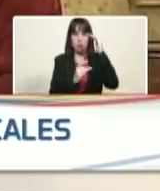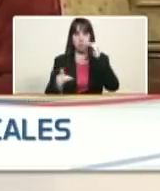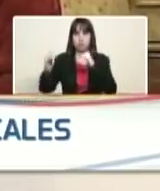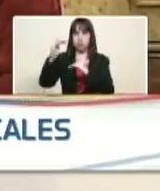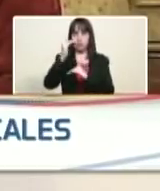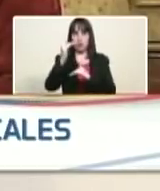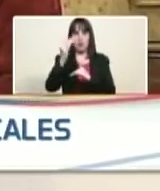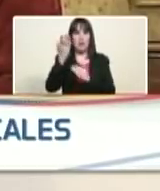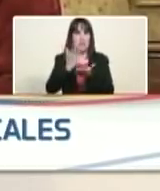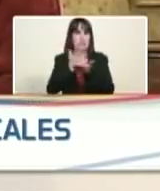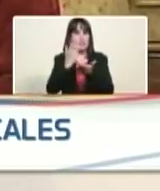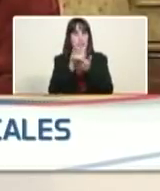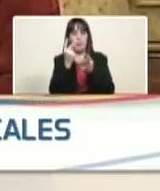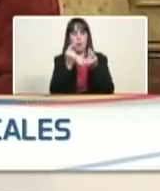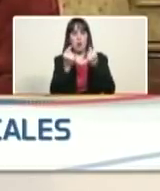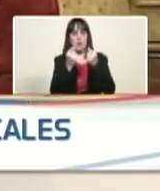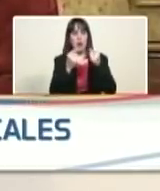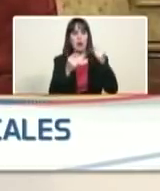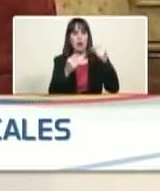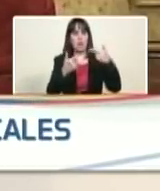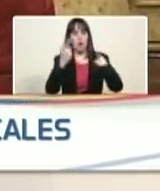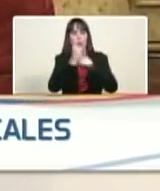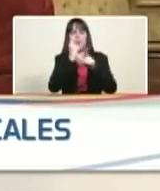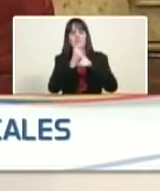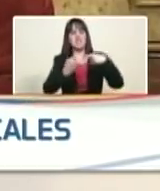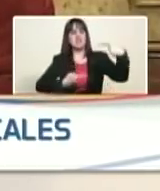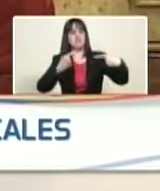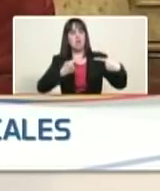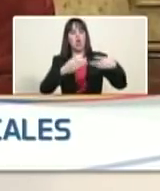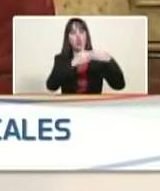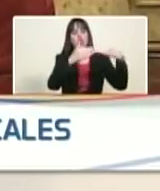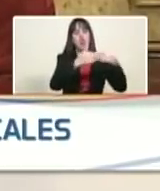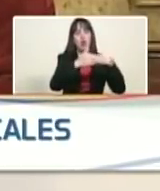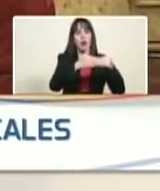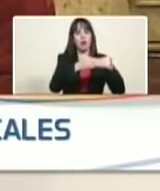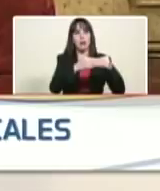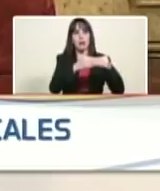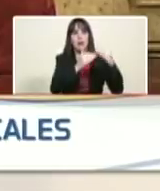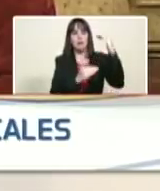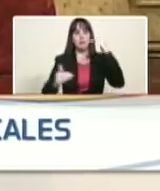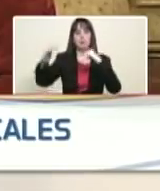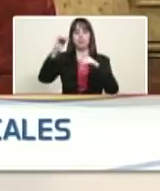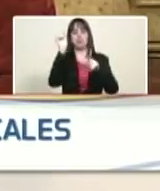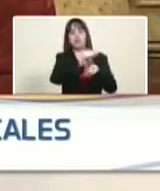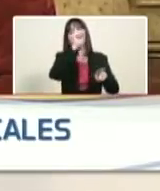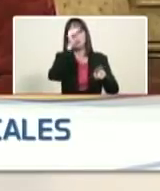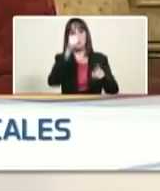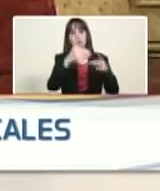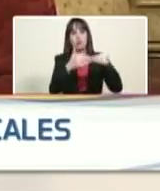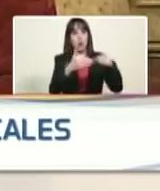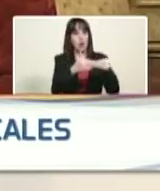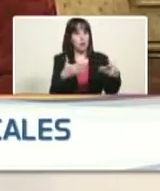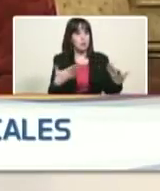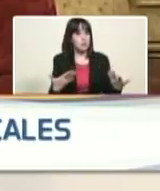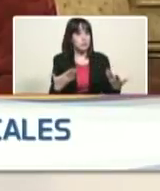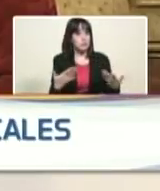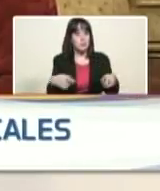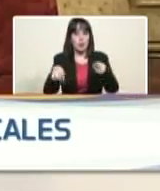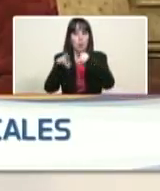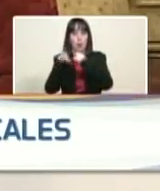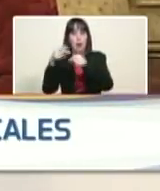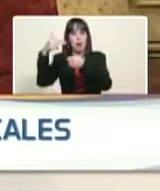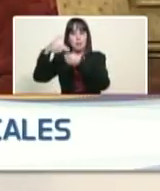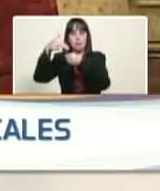valor del bolívar frente al dólar y va a estar siempre nivelado al valor del petróleo venezolano y del petro en el